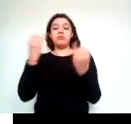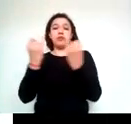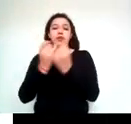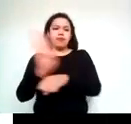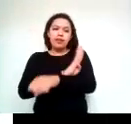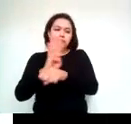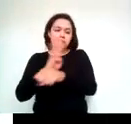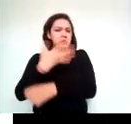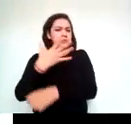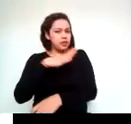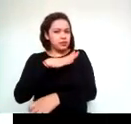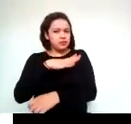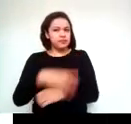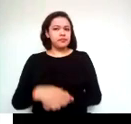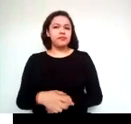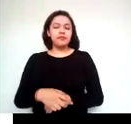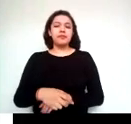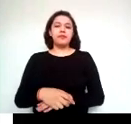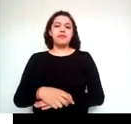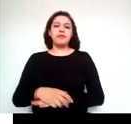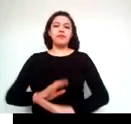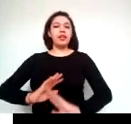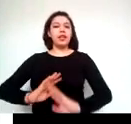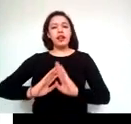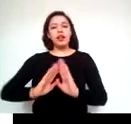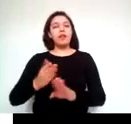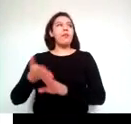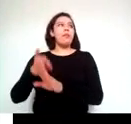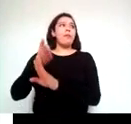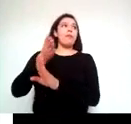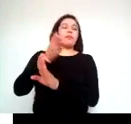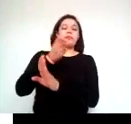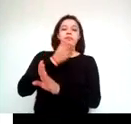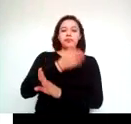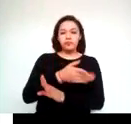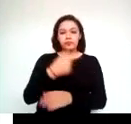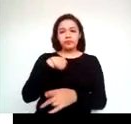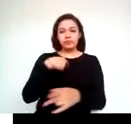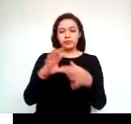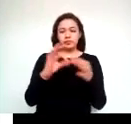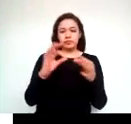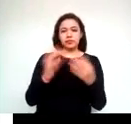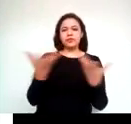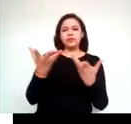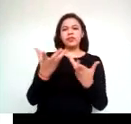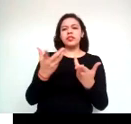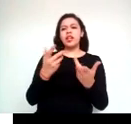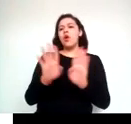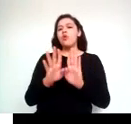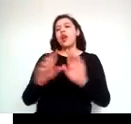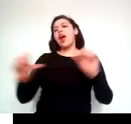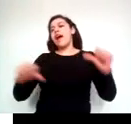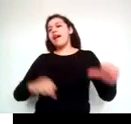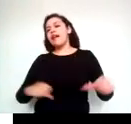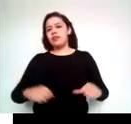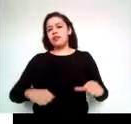¿no? Y antes de entrar a esta parte, me gustaría hacer una dinámica con ustedes. Les pediría